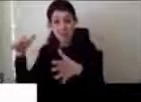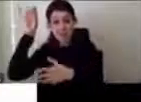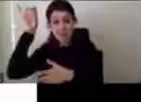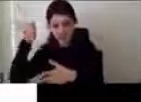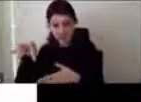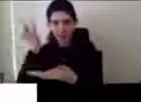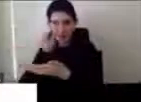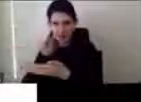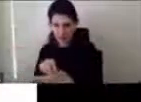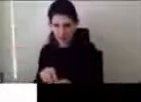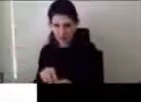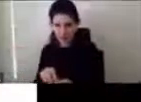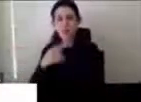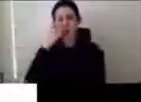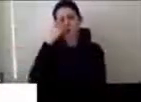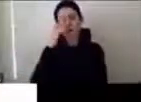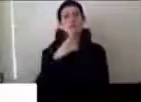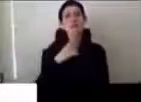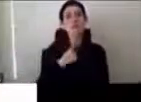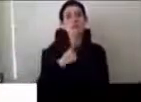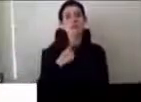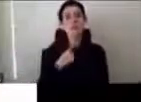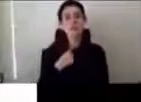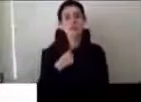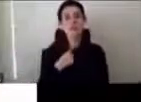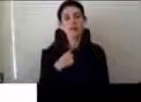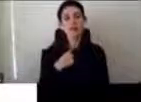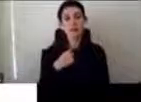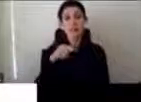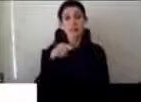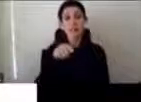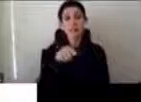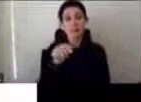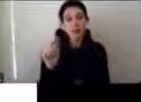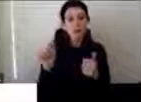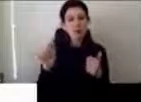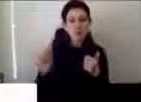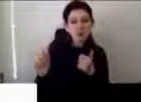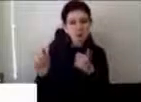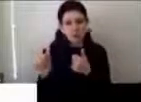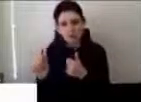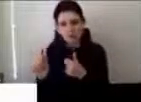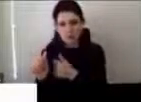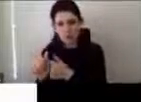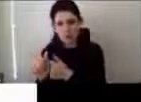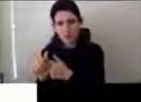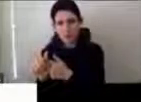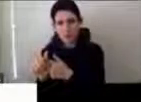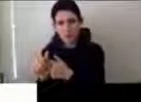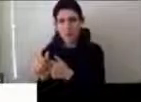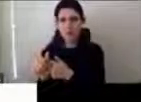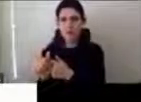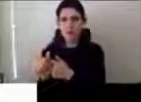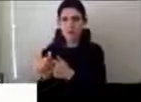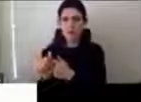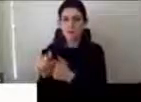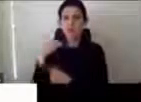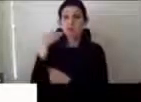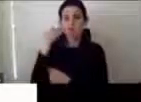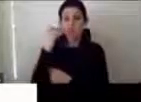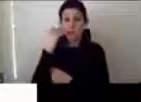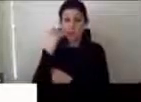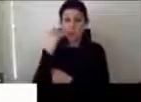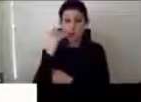es interesante esta aproximación que uno puede darle al niño, porque pueden ser